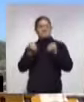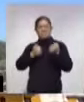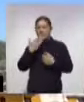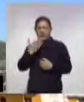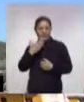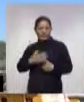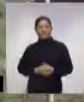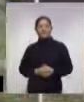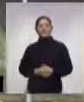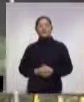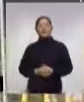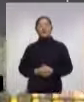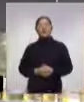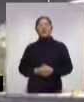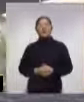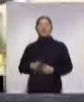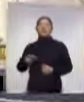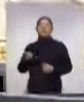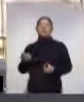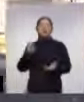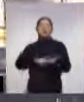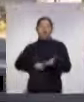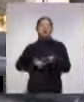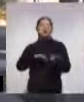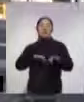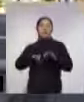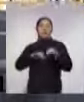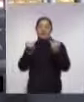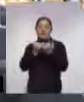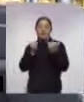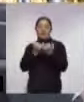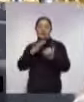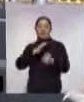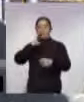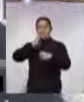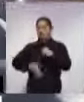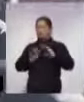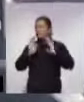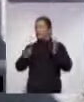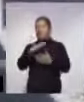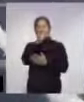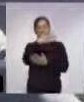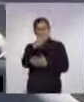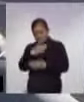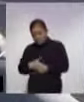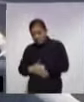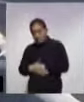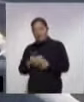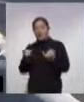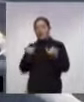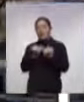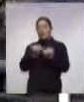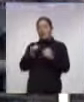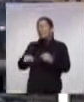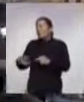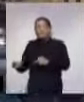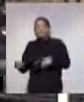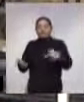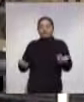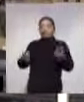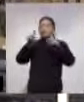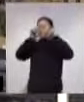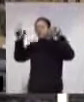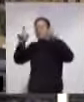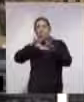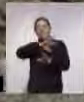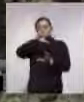comunicación. Como parte de los trabajos en la nueva infraestructura, se concluyeron las acciones de pintura y parapeto, por lo que la obra de El Molinito